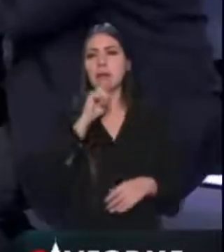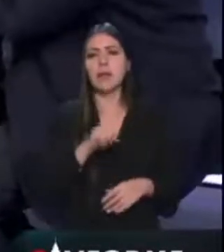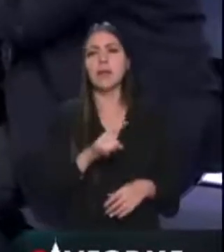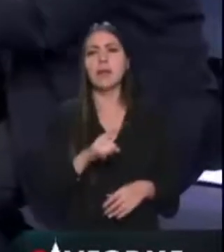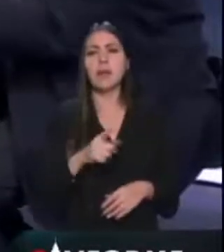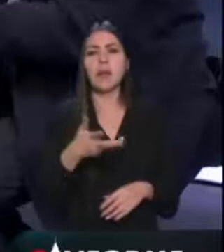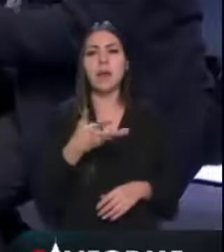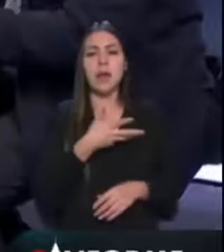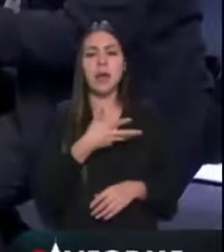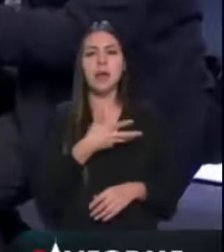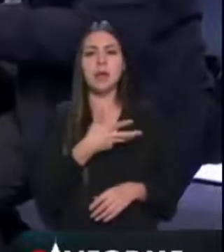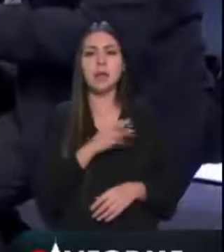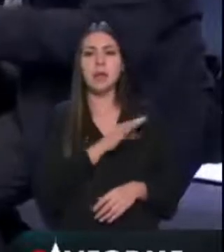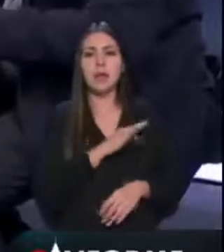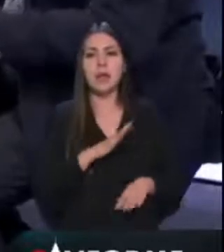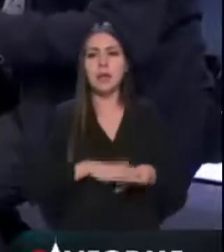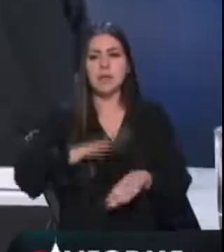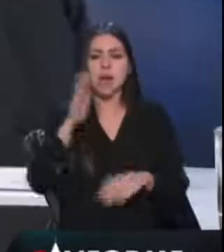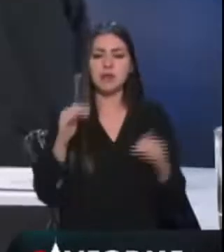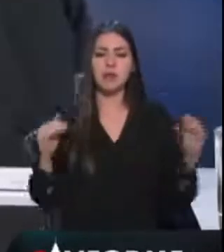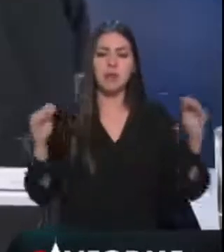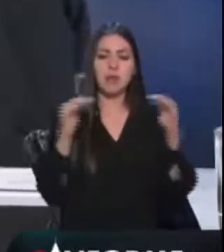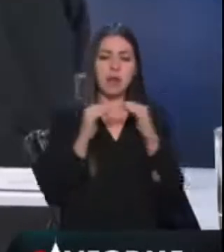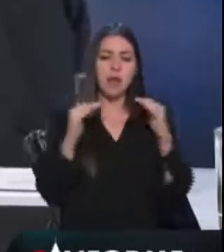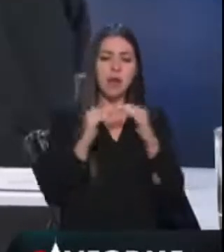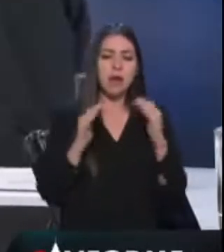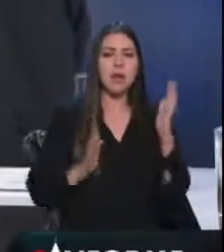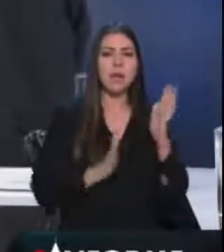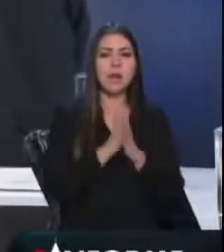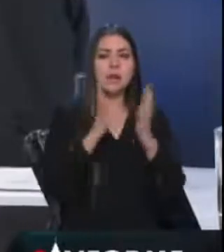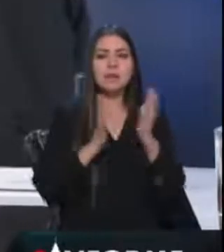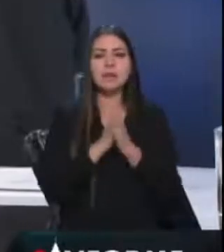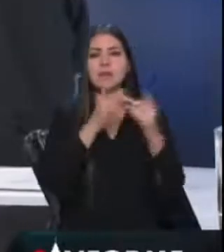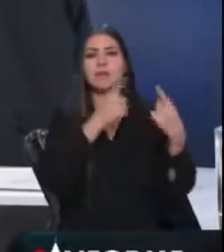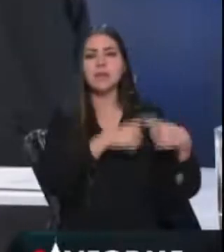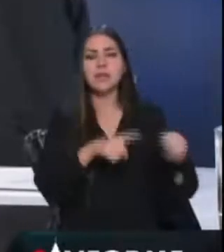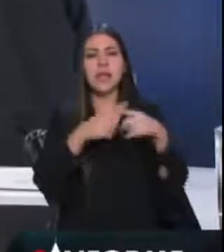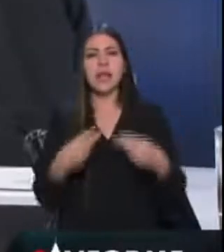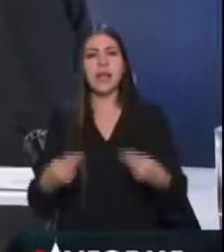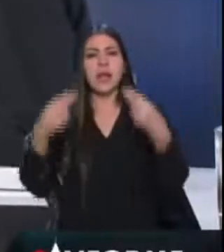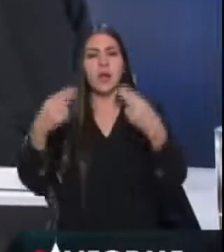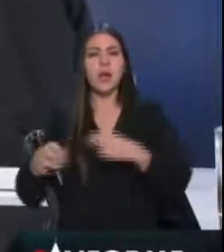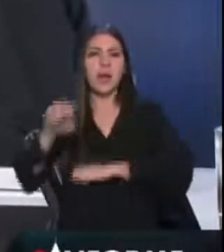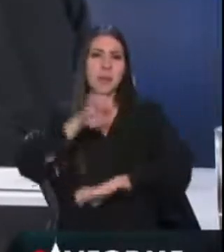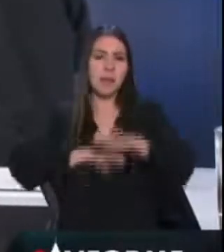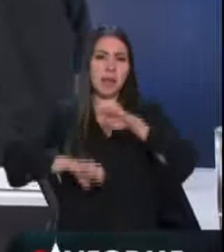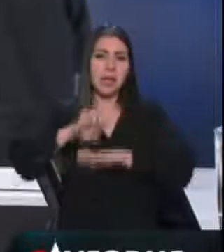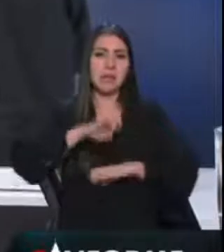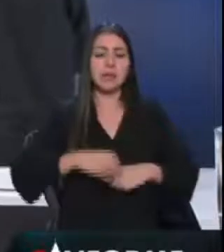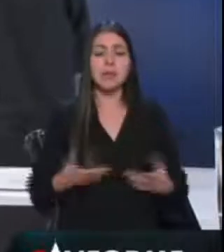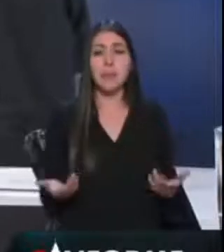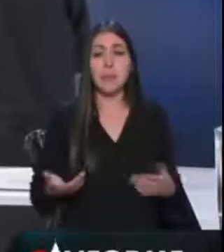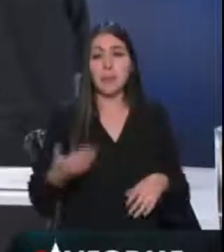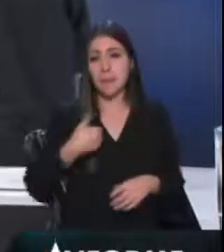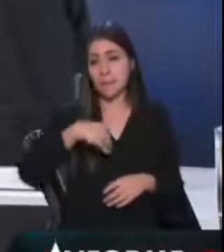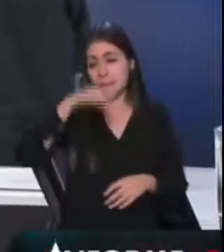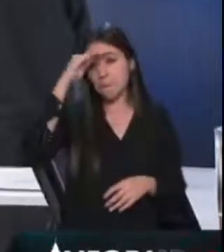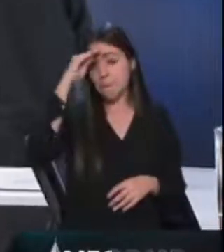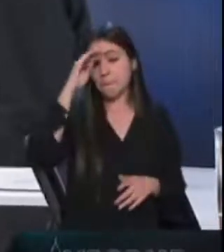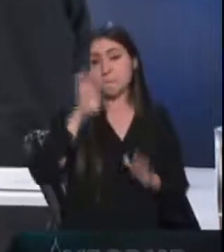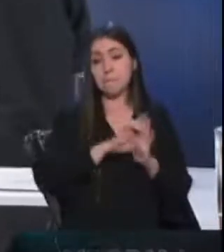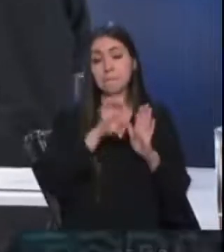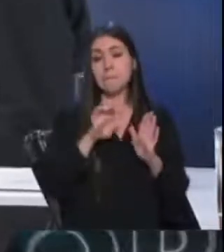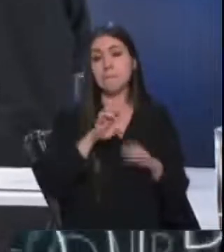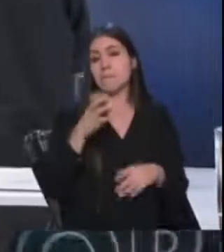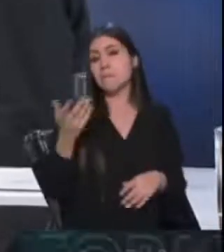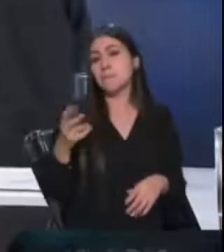sistema de participación más equitativo, democrático de las empresas que quisieran entrar. En el fondo, la idea de que entraran